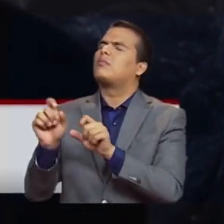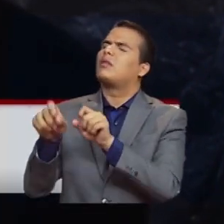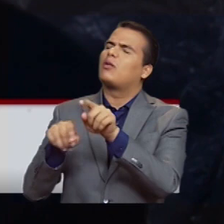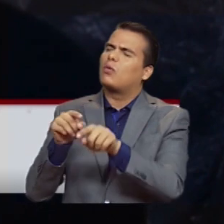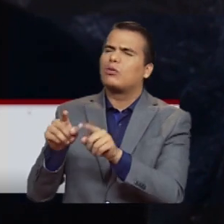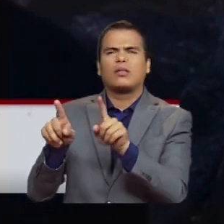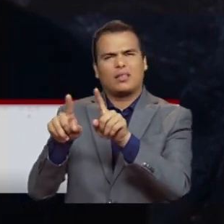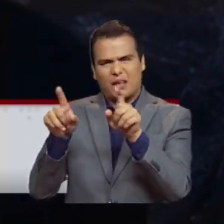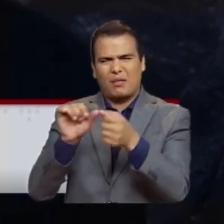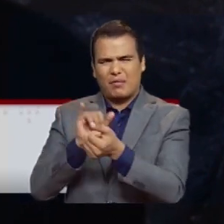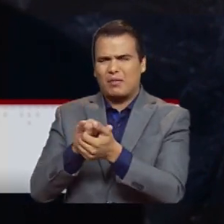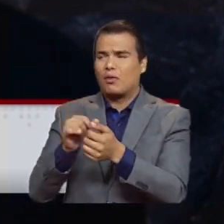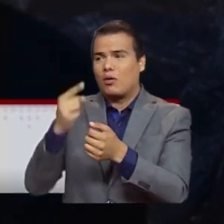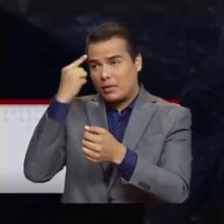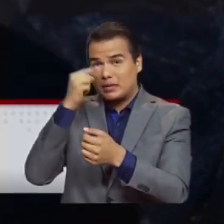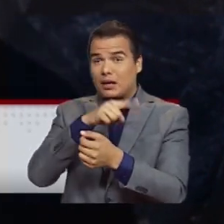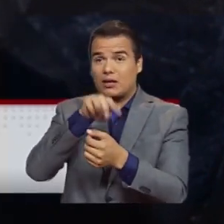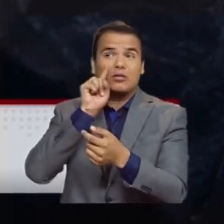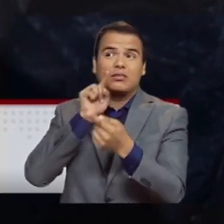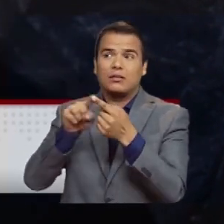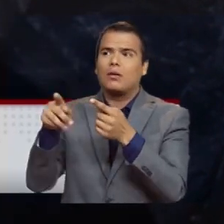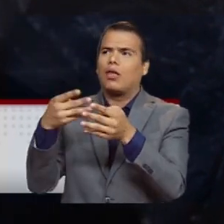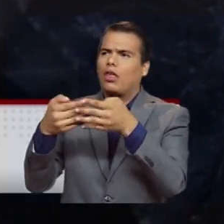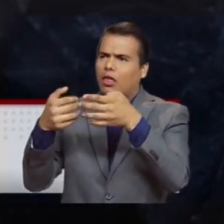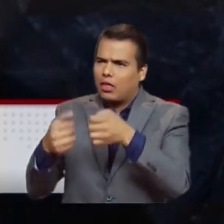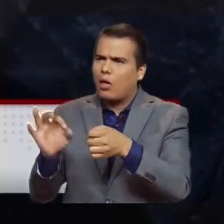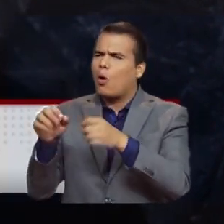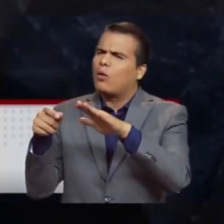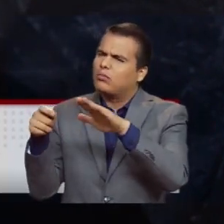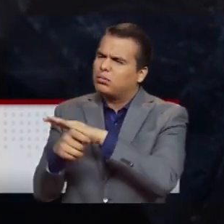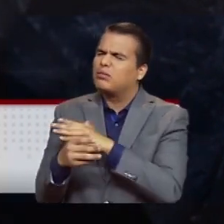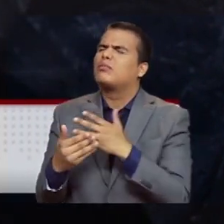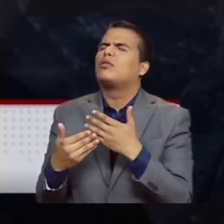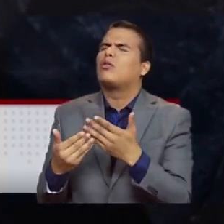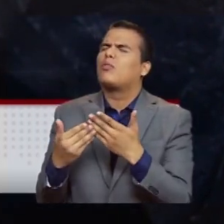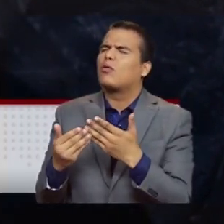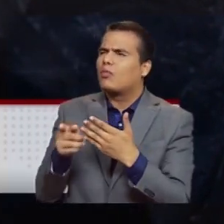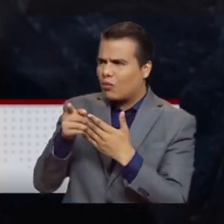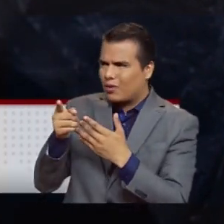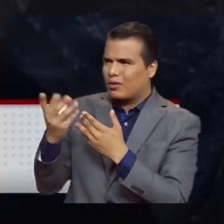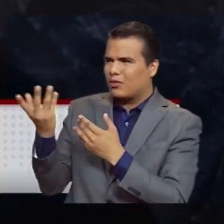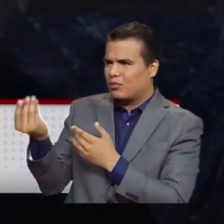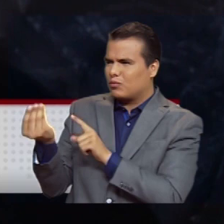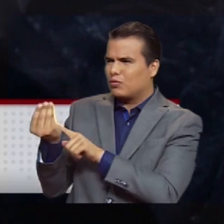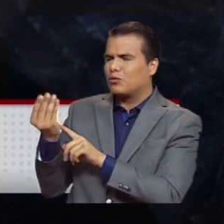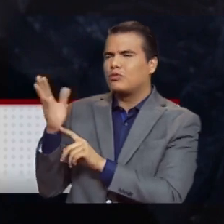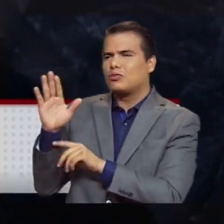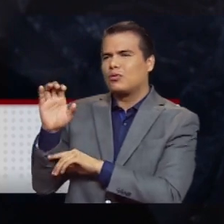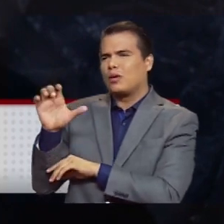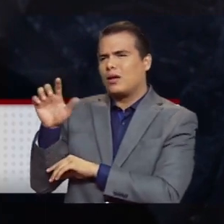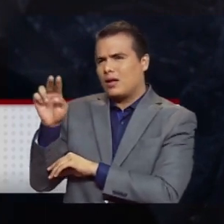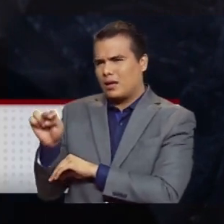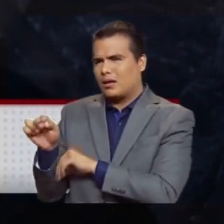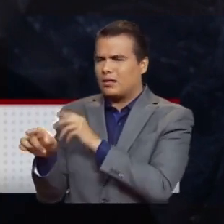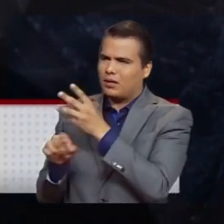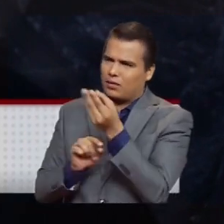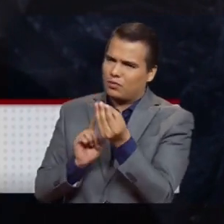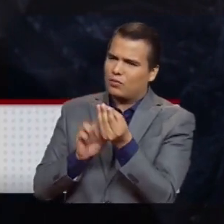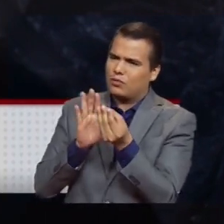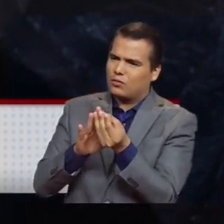traición de otro grupo al margen de la ley? ¿Cuánto tiempo llevaban ellos hablando? ¿Se hablaba de una alianza entre la Steven González y el